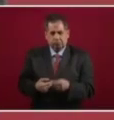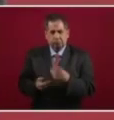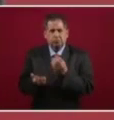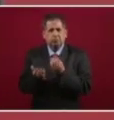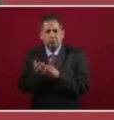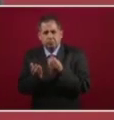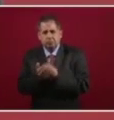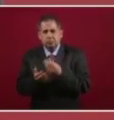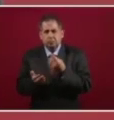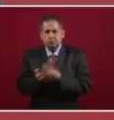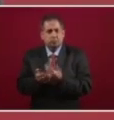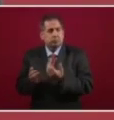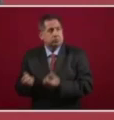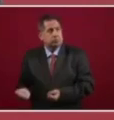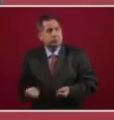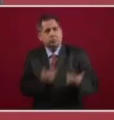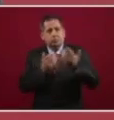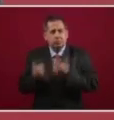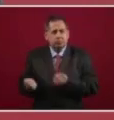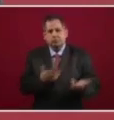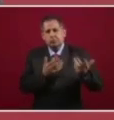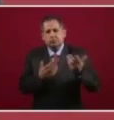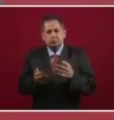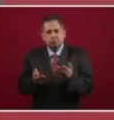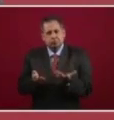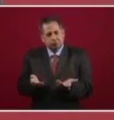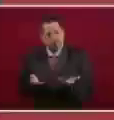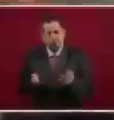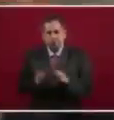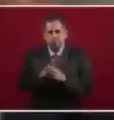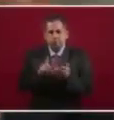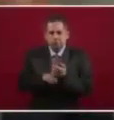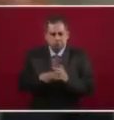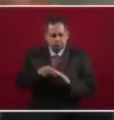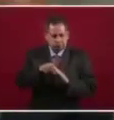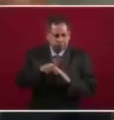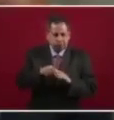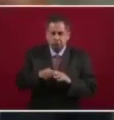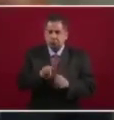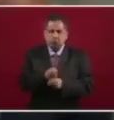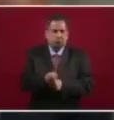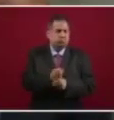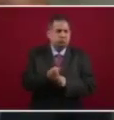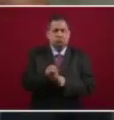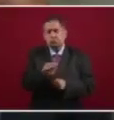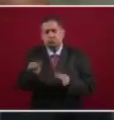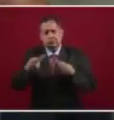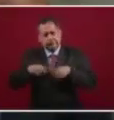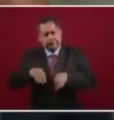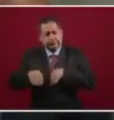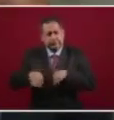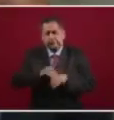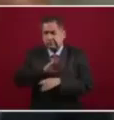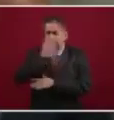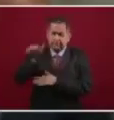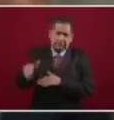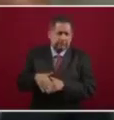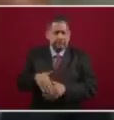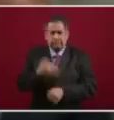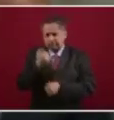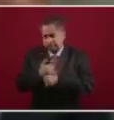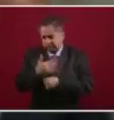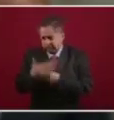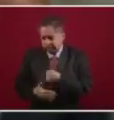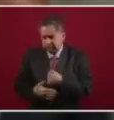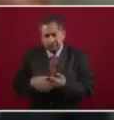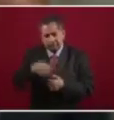oro de este país, y pues hay explotación laboral en las minas, hay